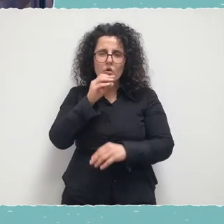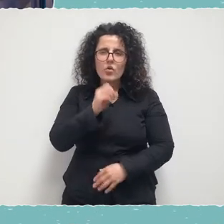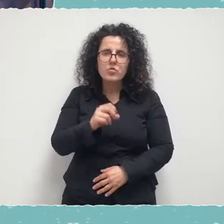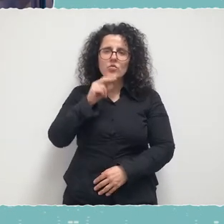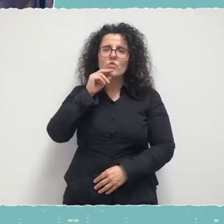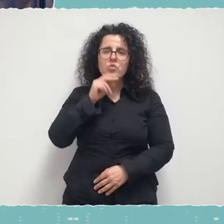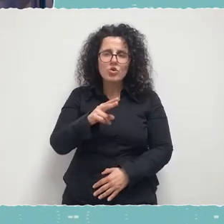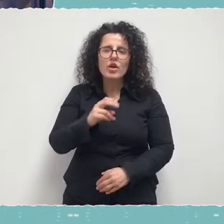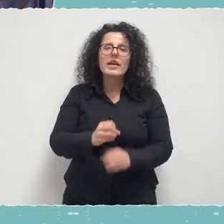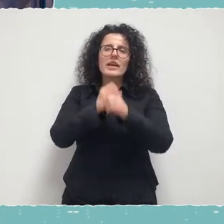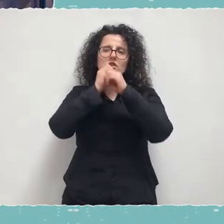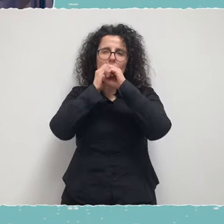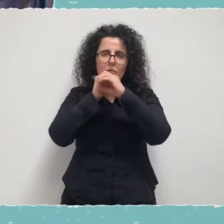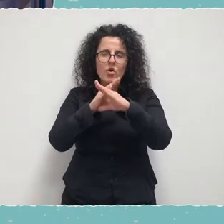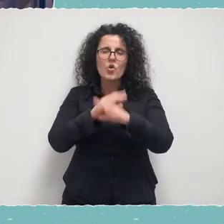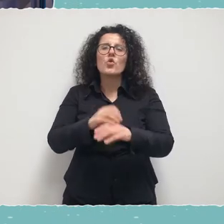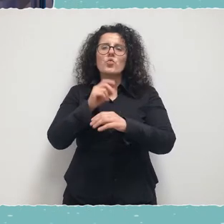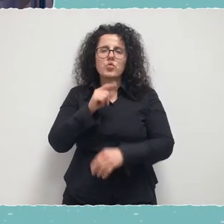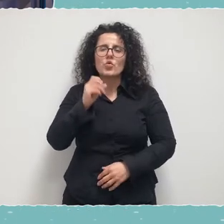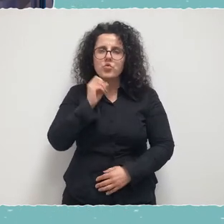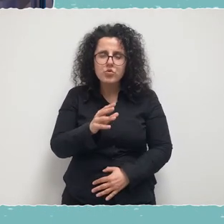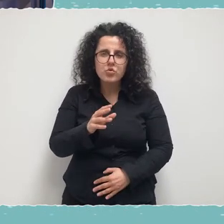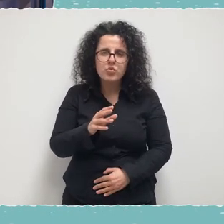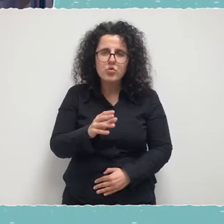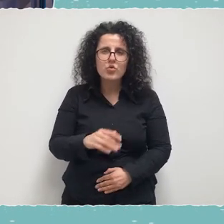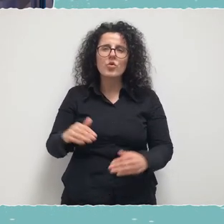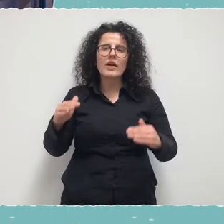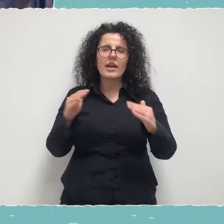derrubaré. Eso pro, eso pro,